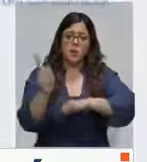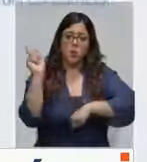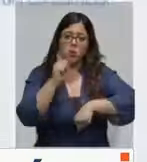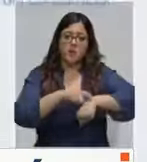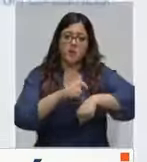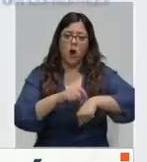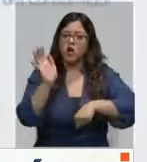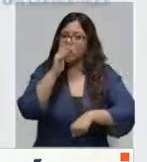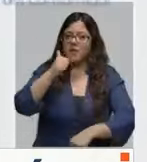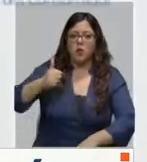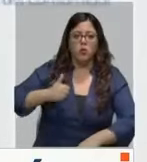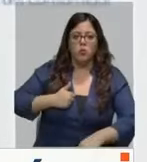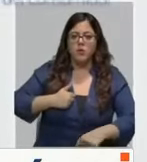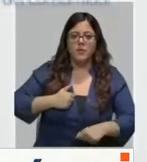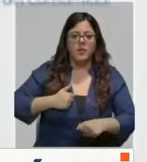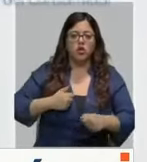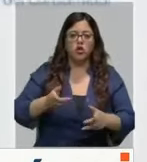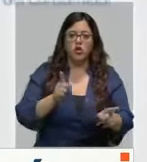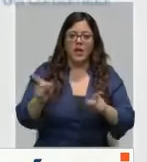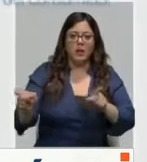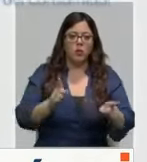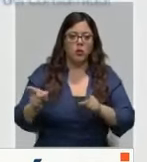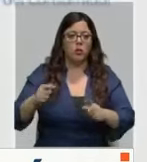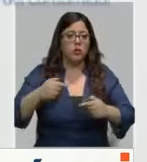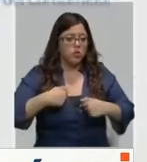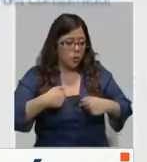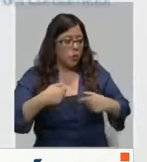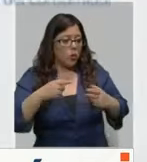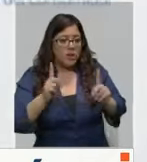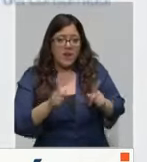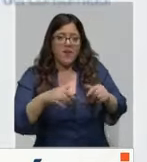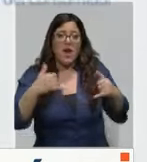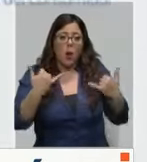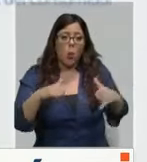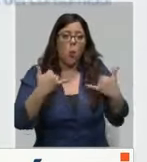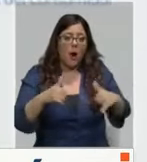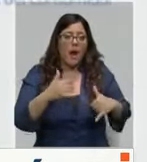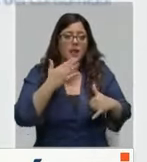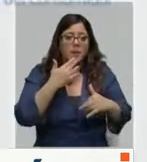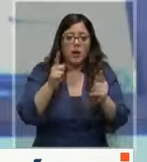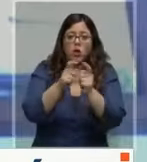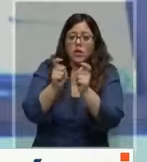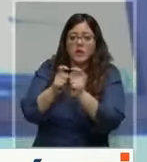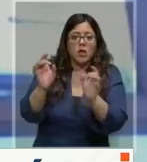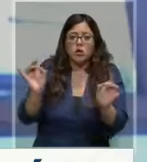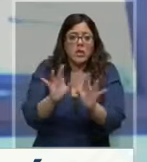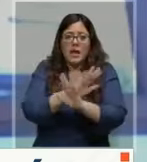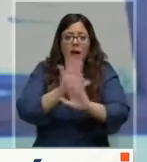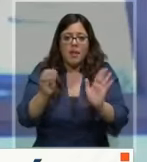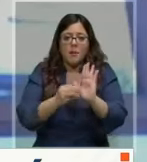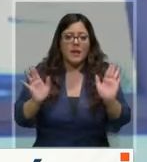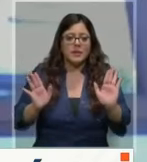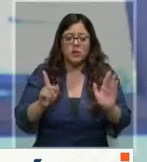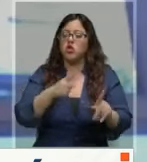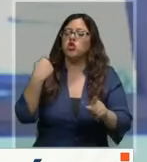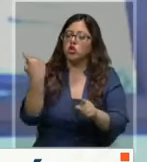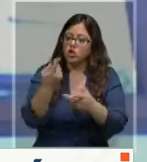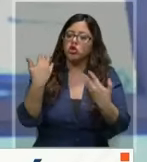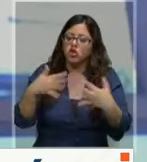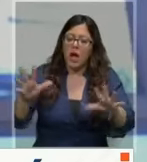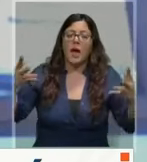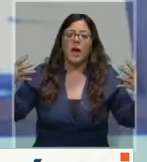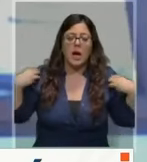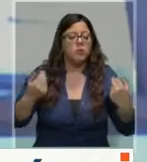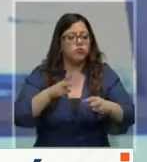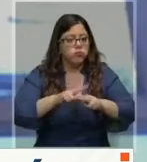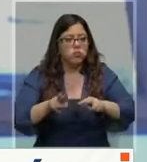organización. Yo tenía que jugar, lo apoyé en ciertas cosas, como contactar a algún jugador, pero nada más que eso. Pusimos nuestra parte de